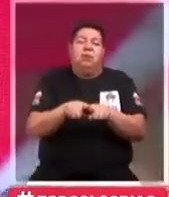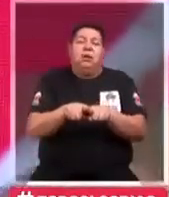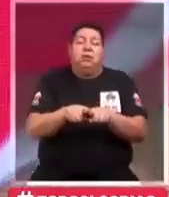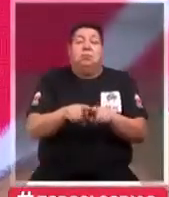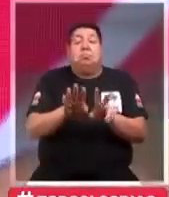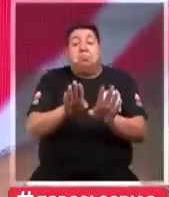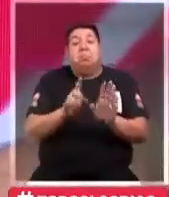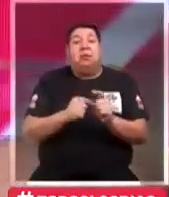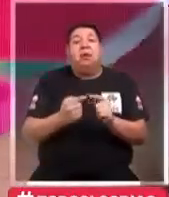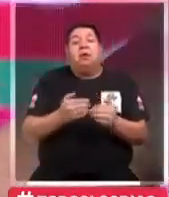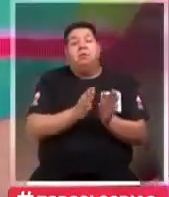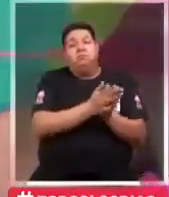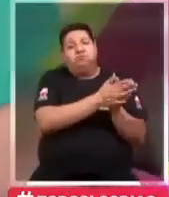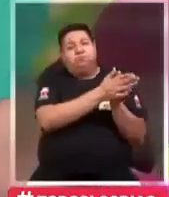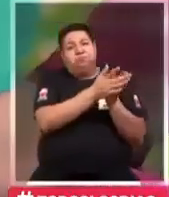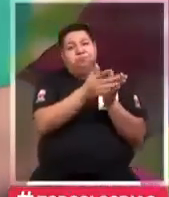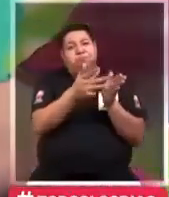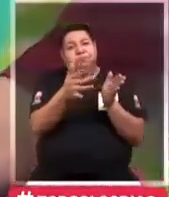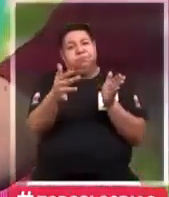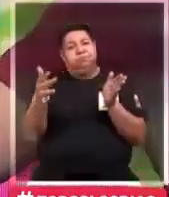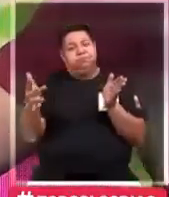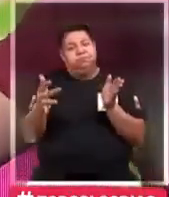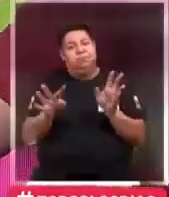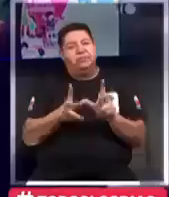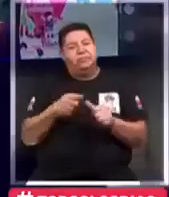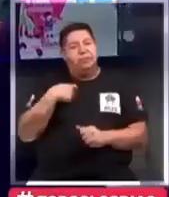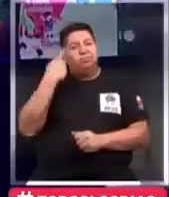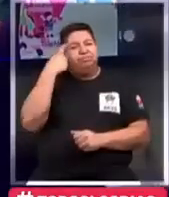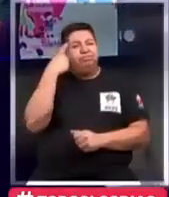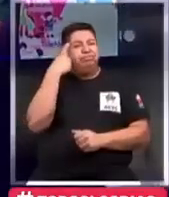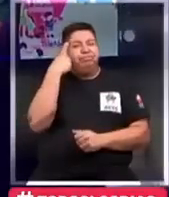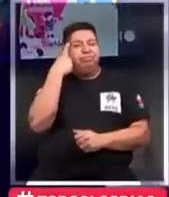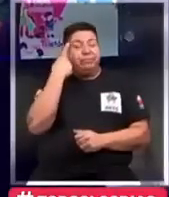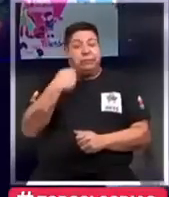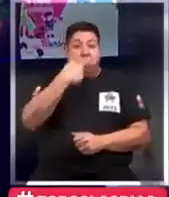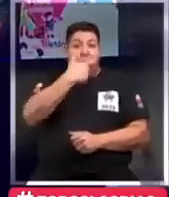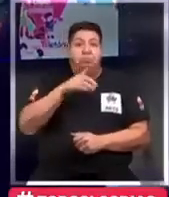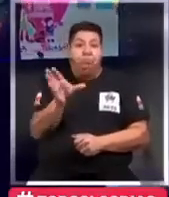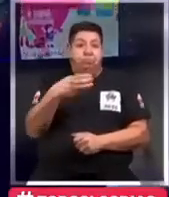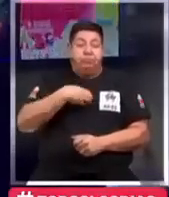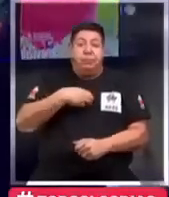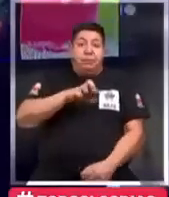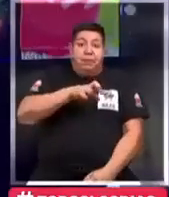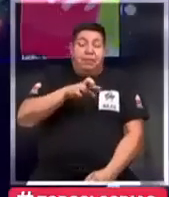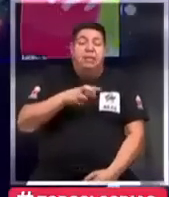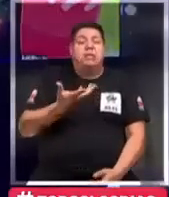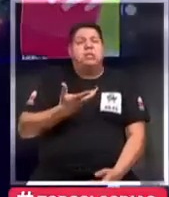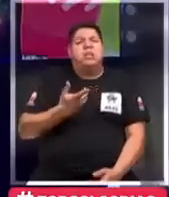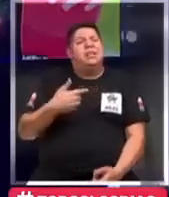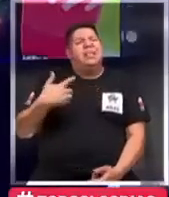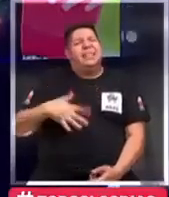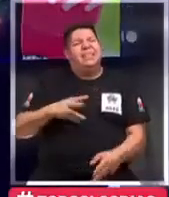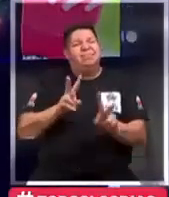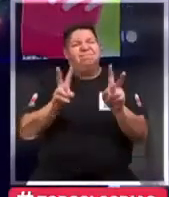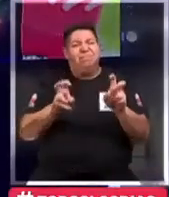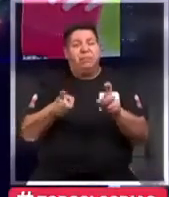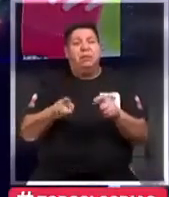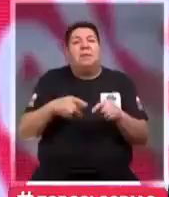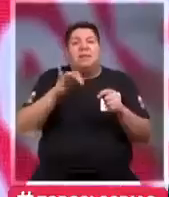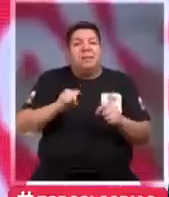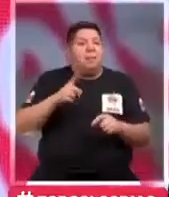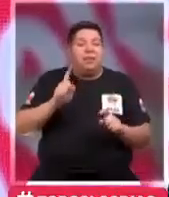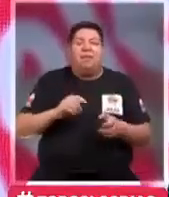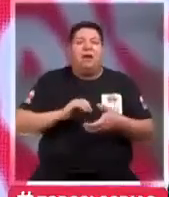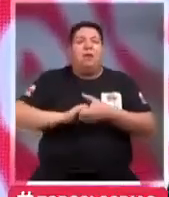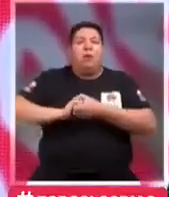rato recorriendo la historia de Emilia, de su familia, he pensado en particular como papá, qué importante es tomarse la mano siempre,